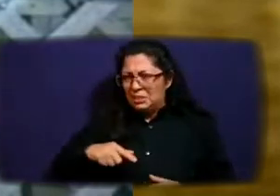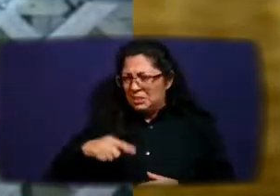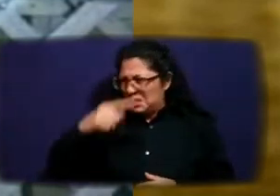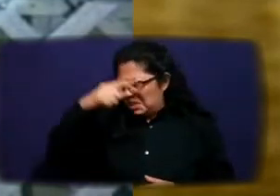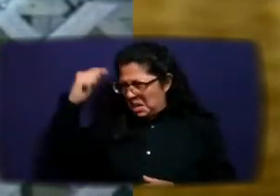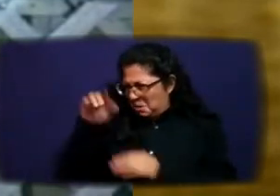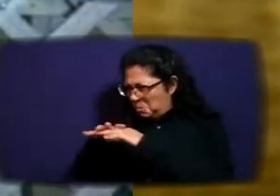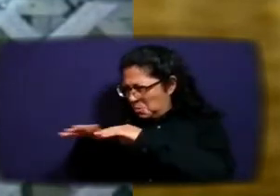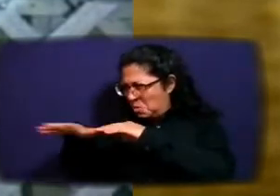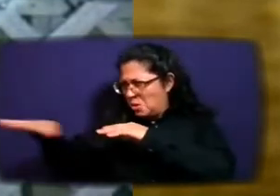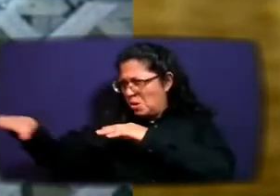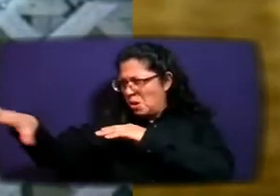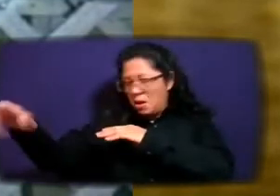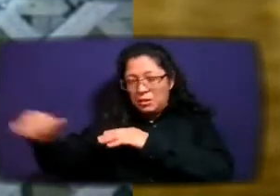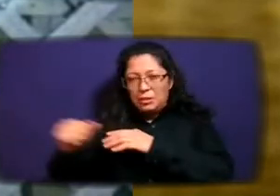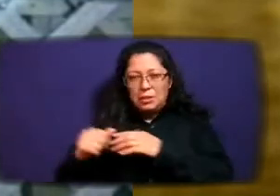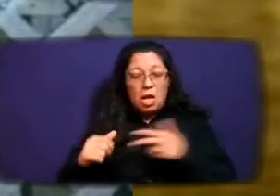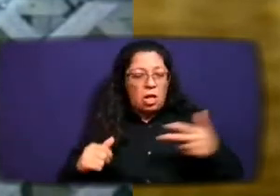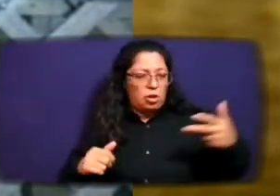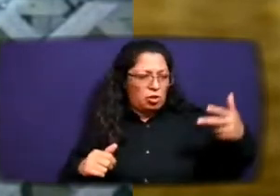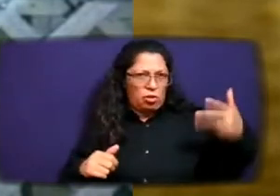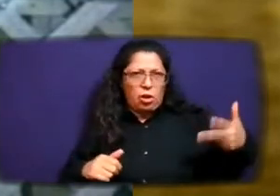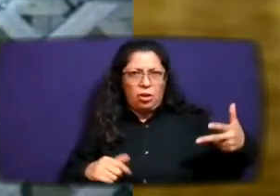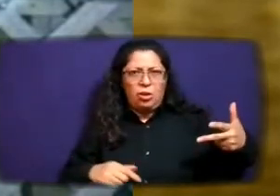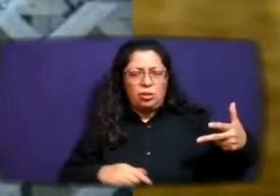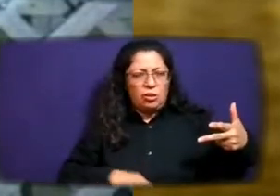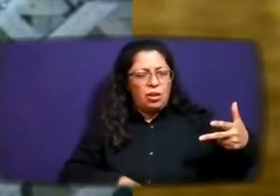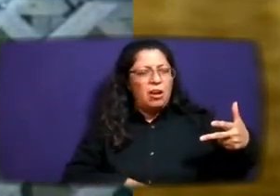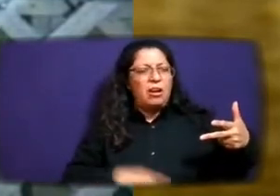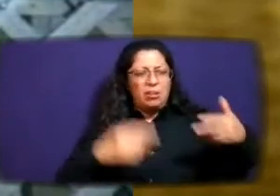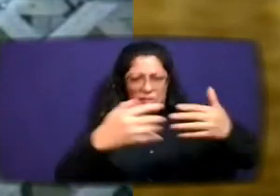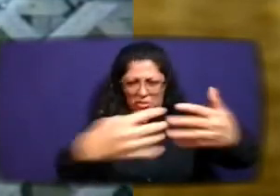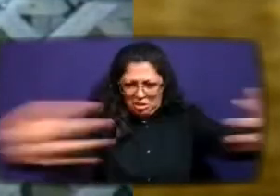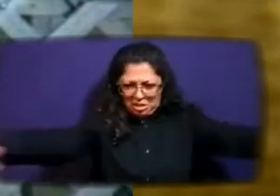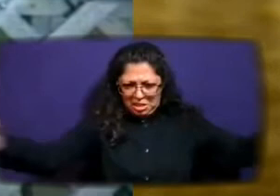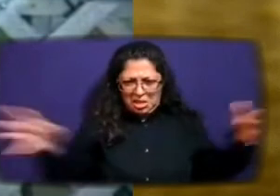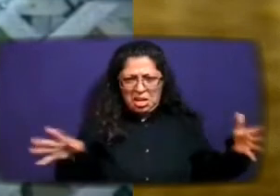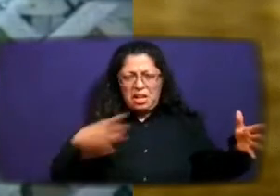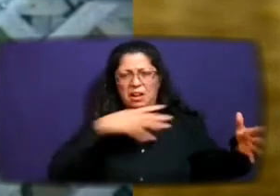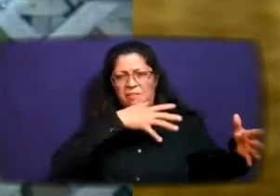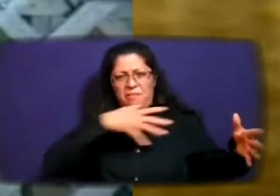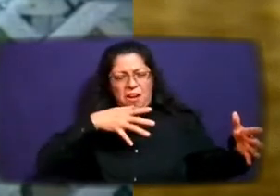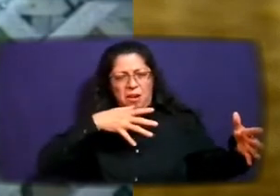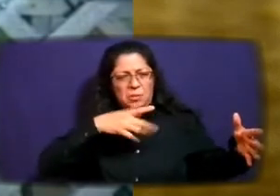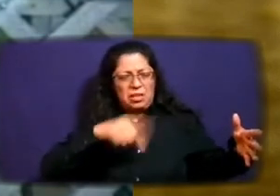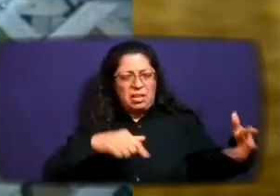Las excavadoras atravesaron la cerca de la granja.